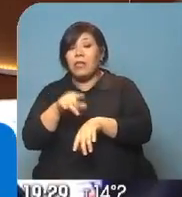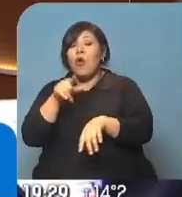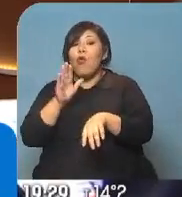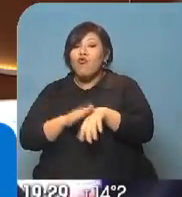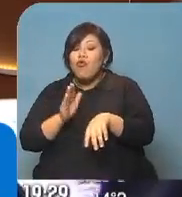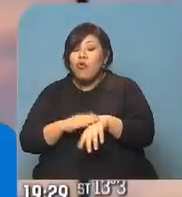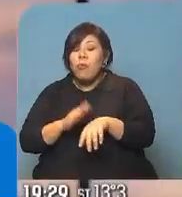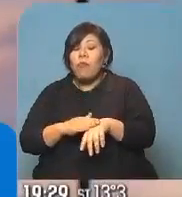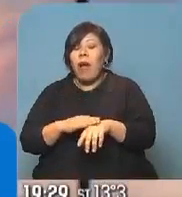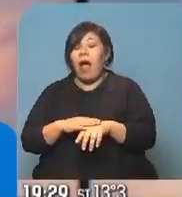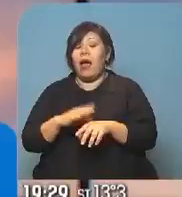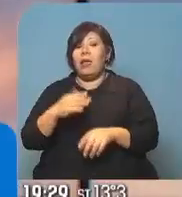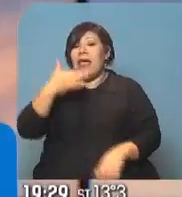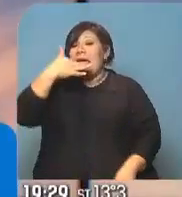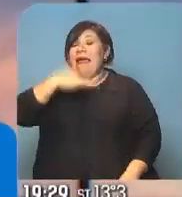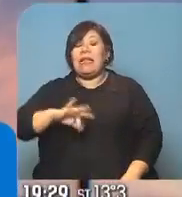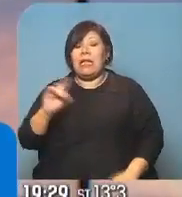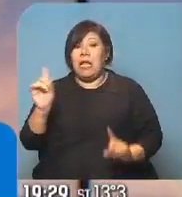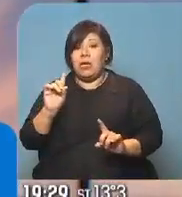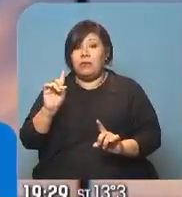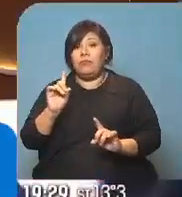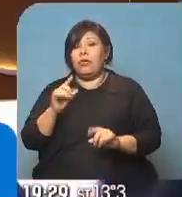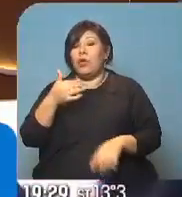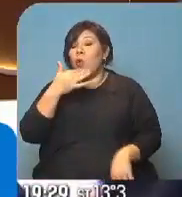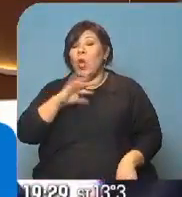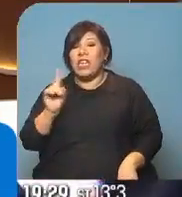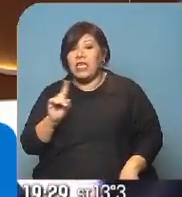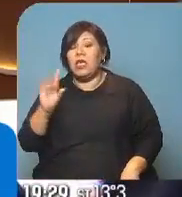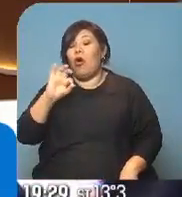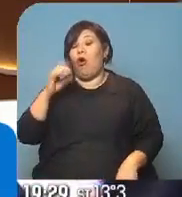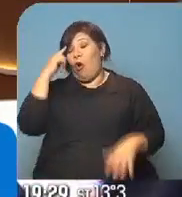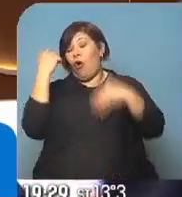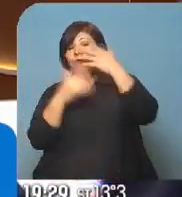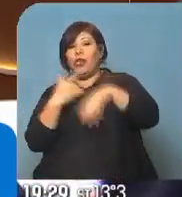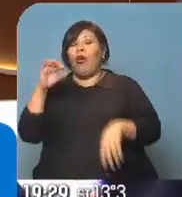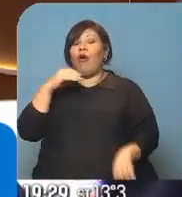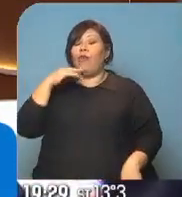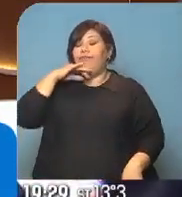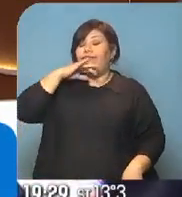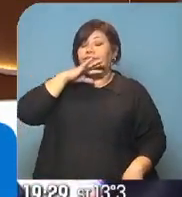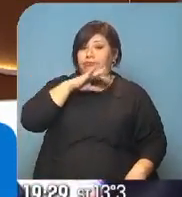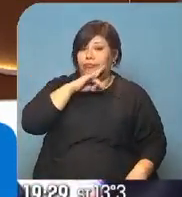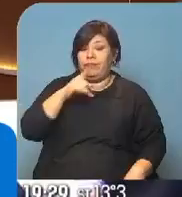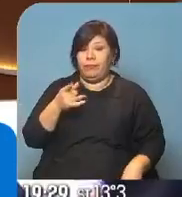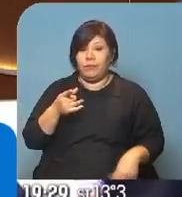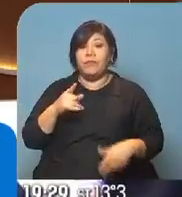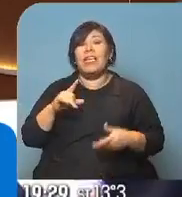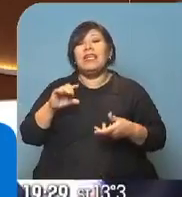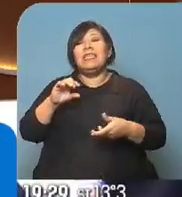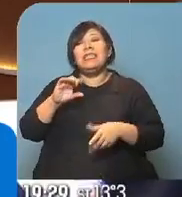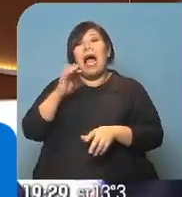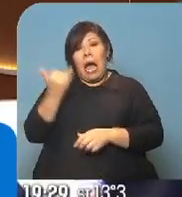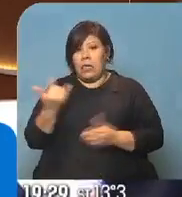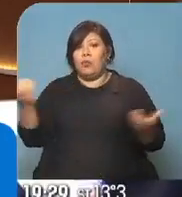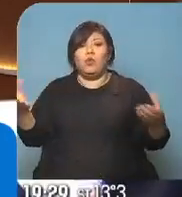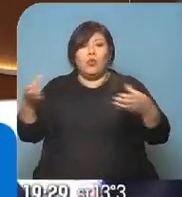lo que estaba haciendo. ¿Y es difícil de demostrar, digamos? En realidad normalmente intervienen juntas médicas, se llaman juntas médicas, pero intervienen